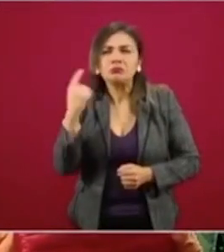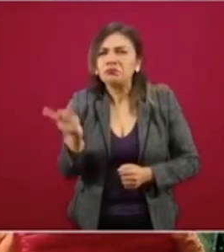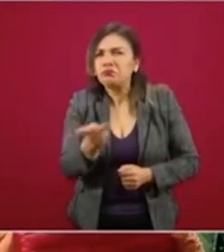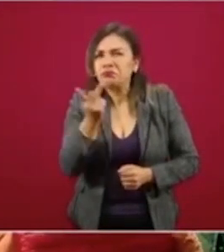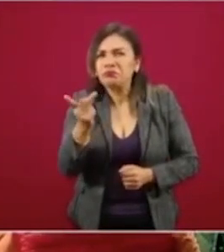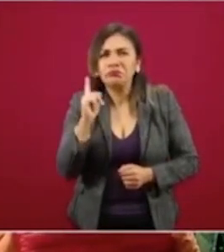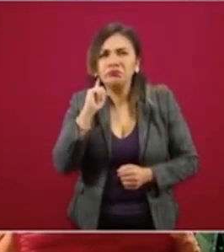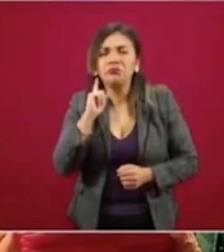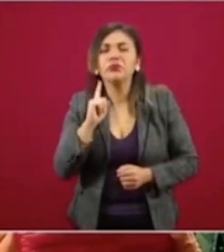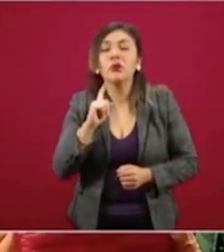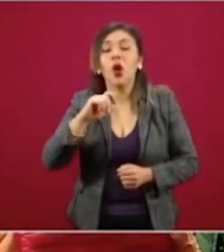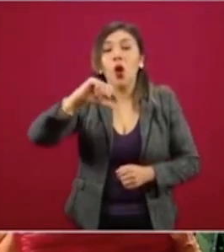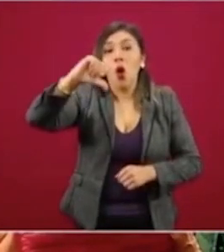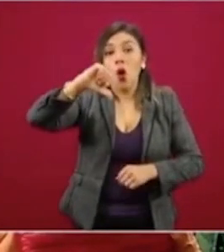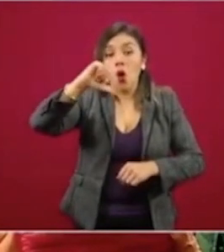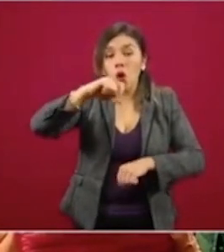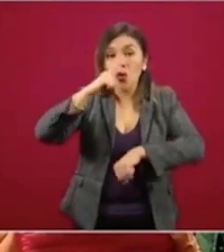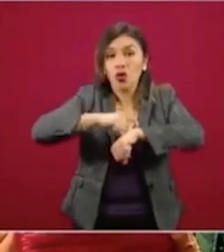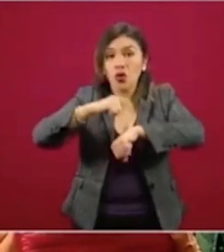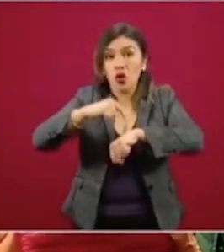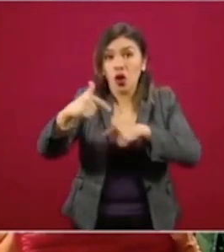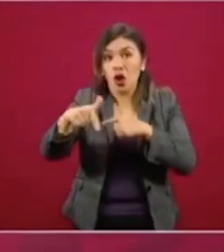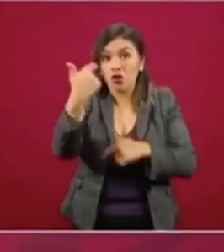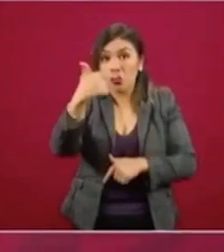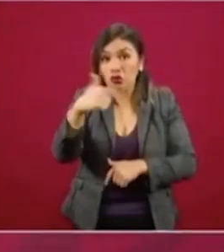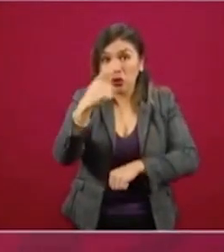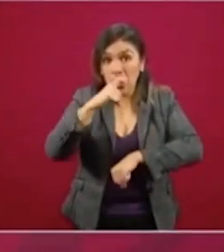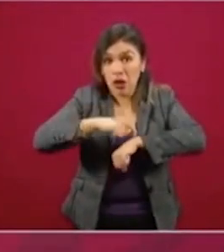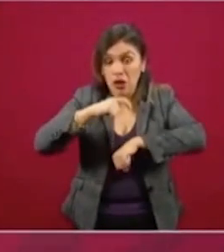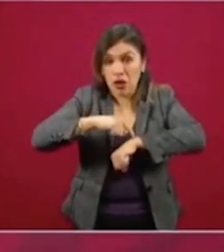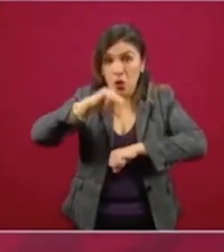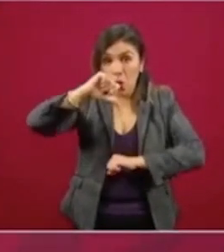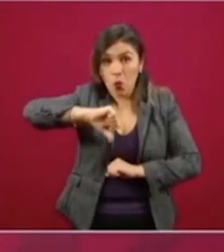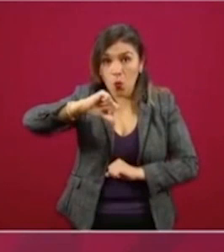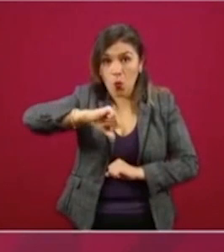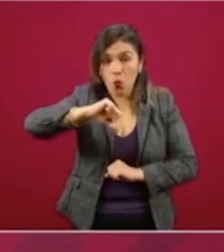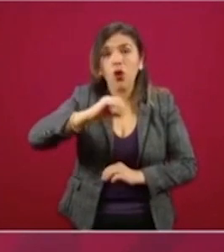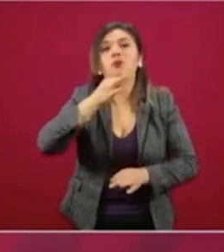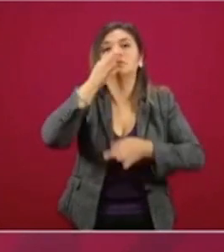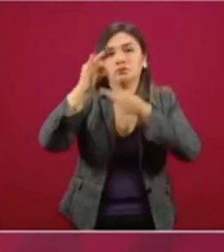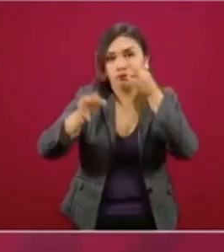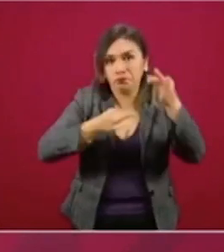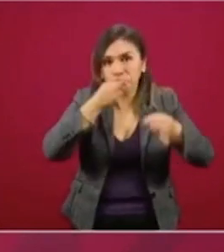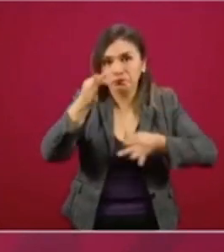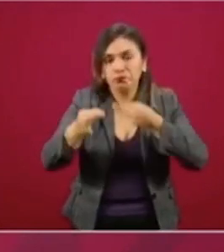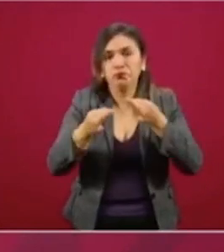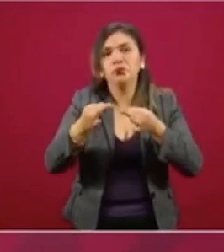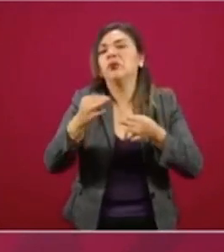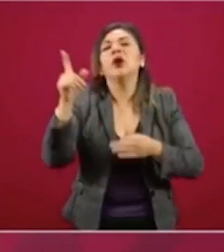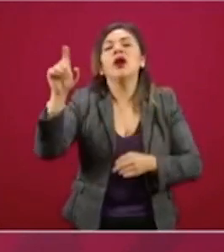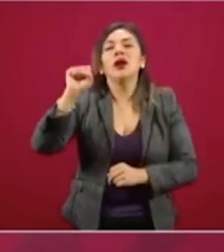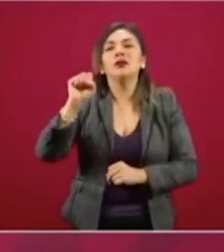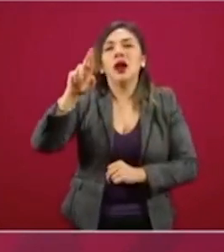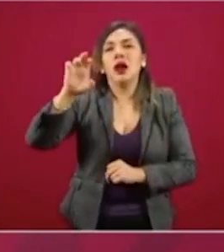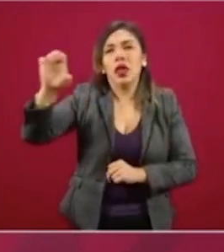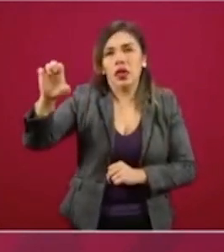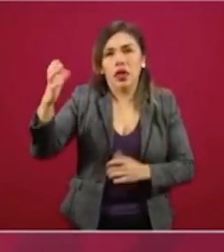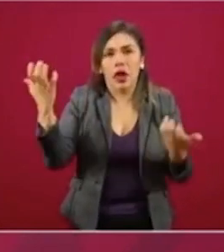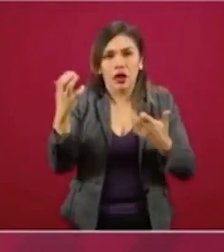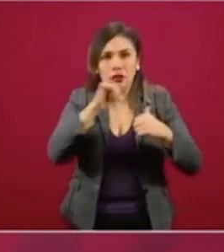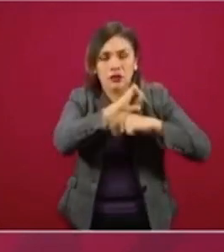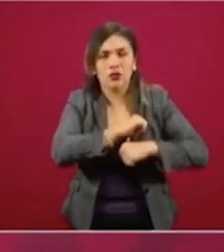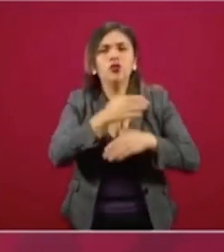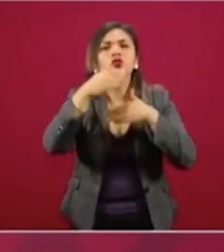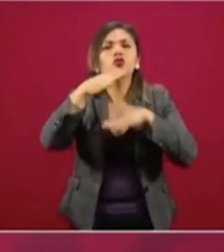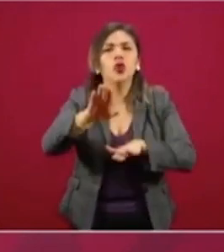Bueno, hoy a las 12 del día va a informar Relaciones Exteriores